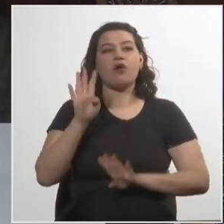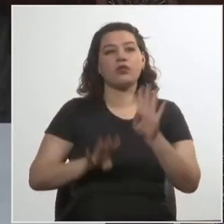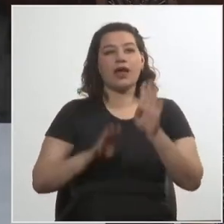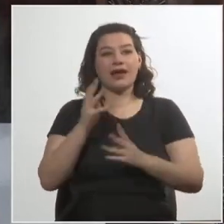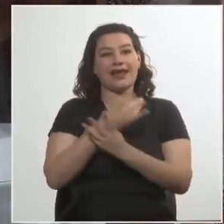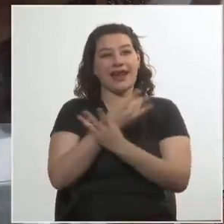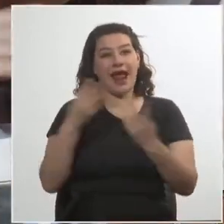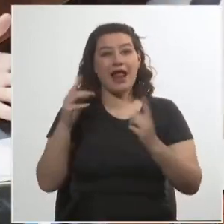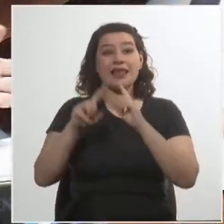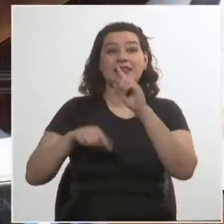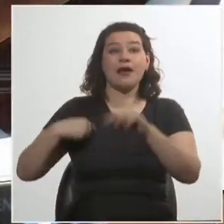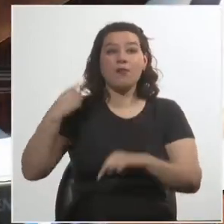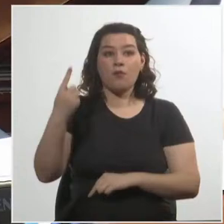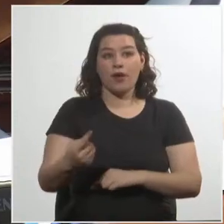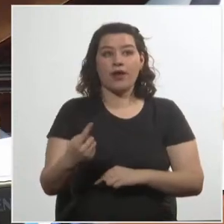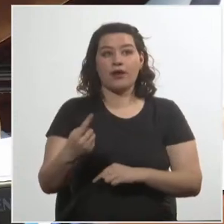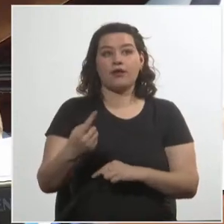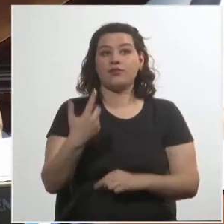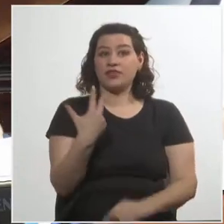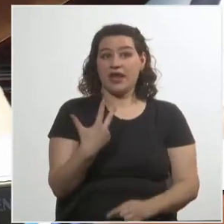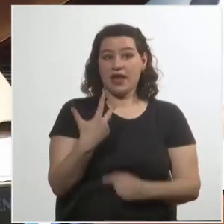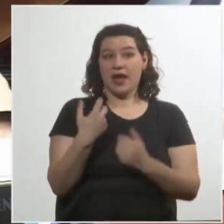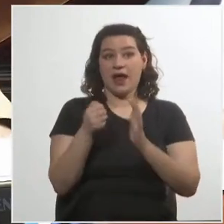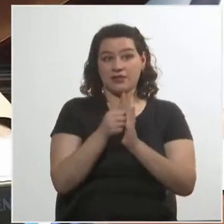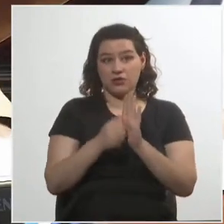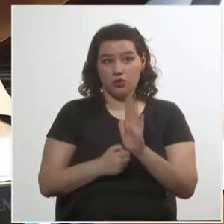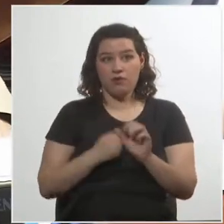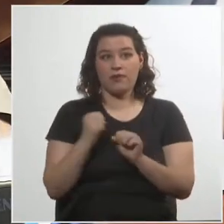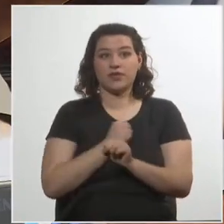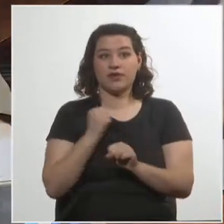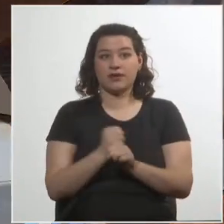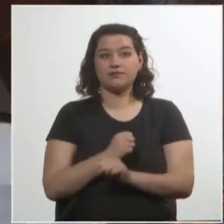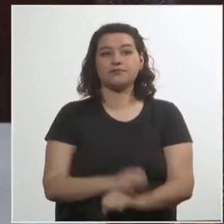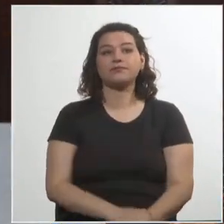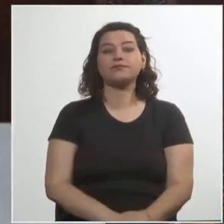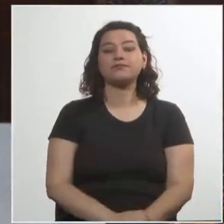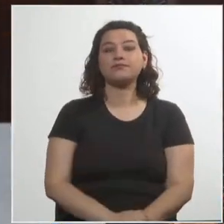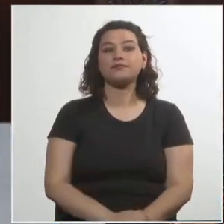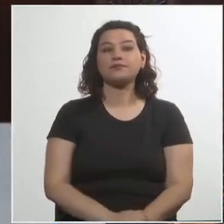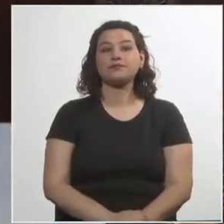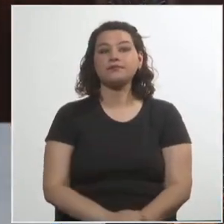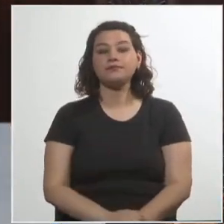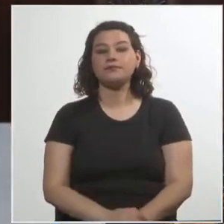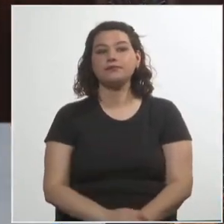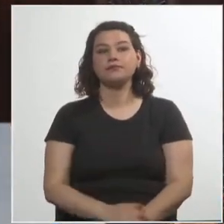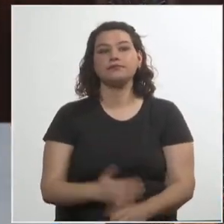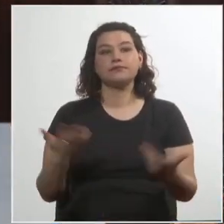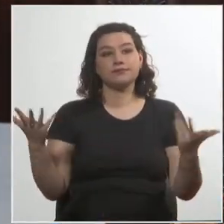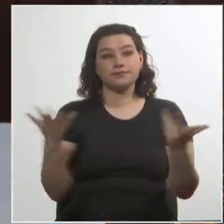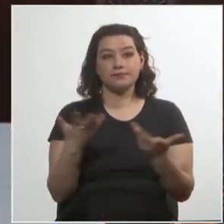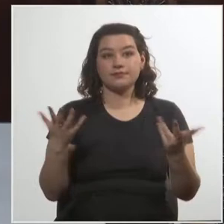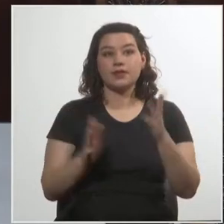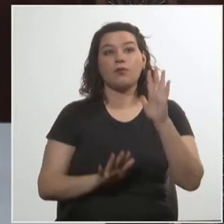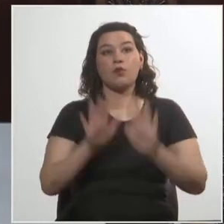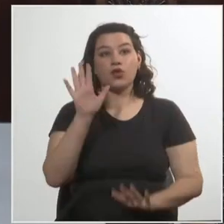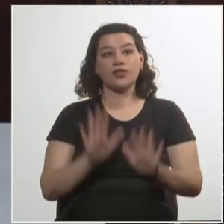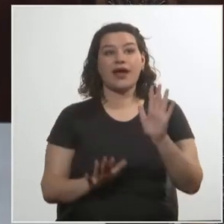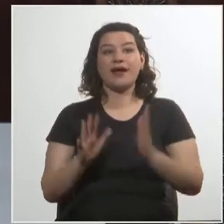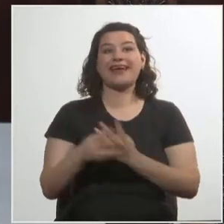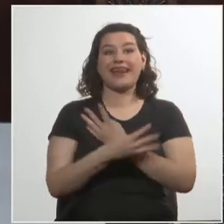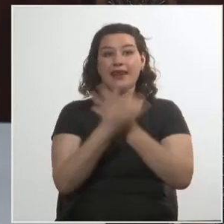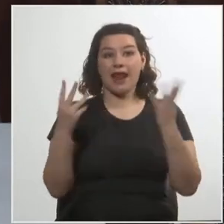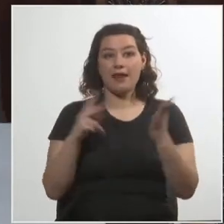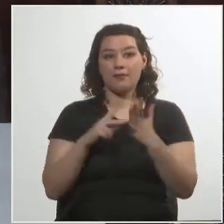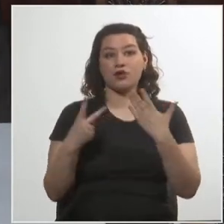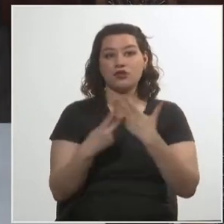en general y después vamos a desglosar tres artículos procedemos Entonces ahora a votar en general